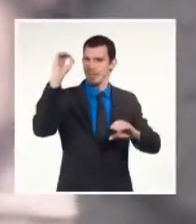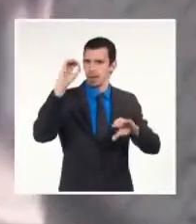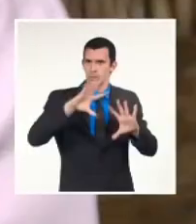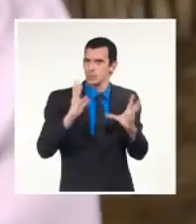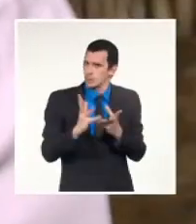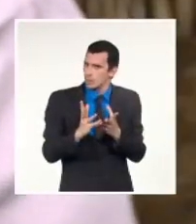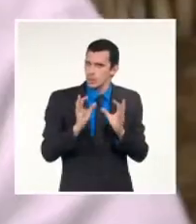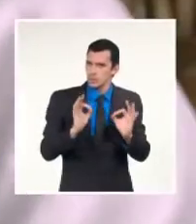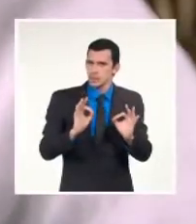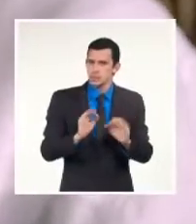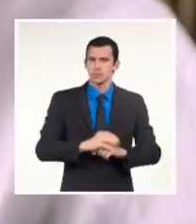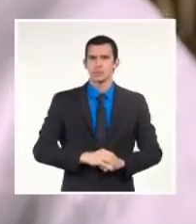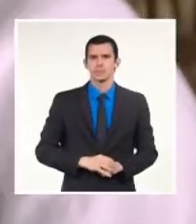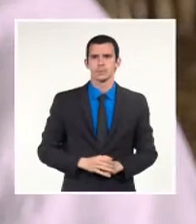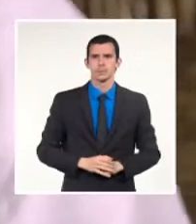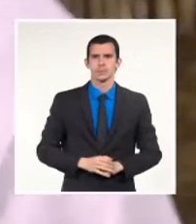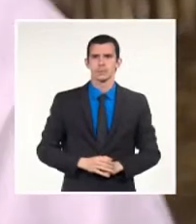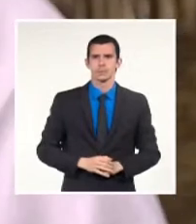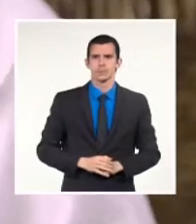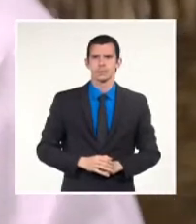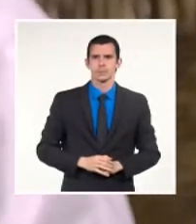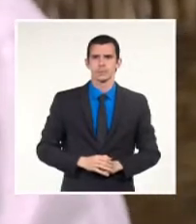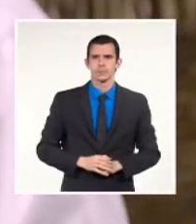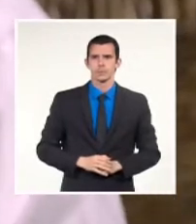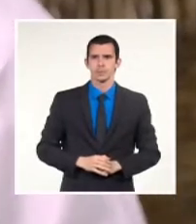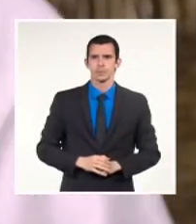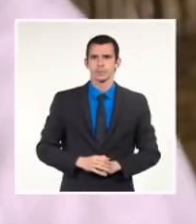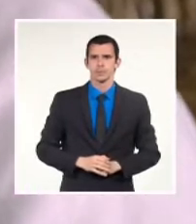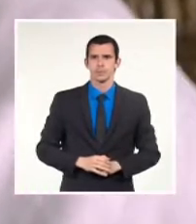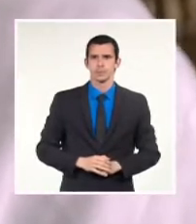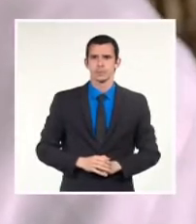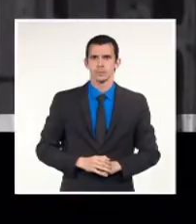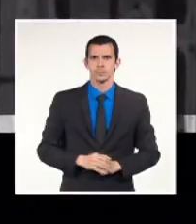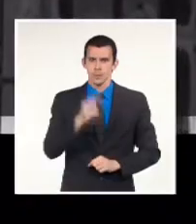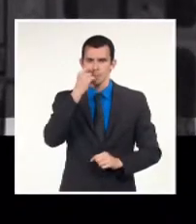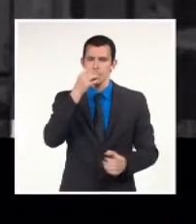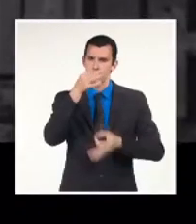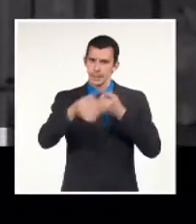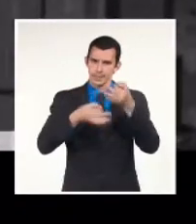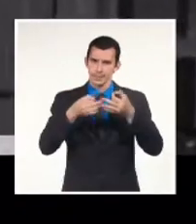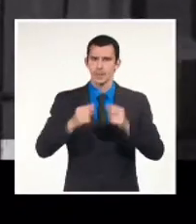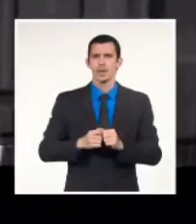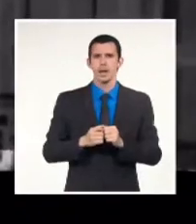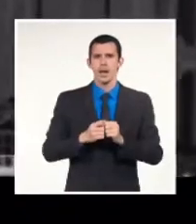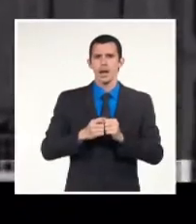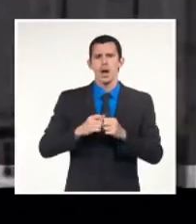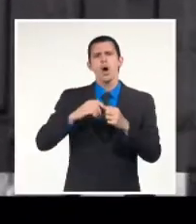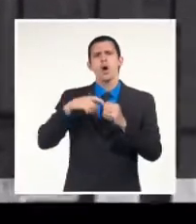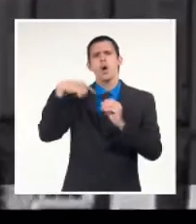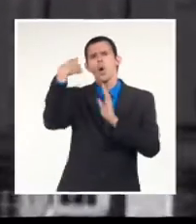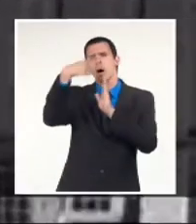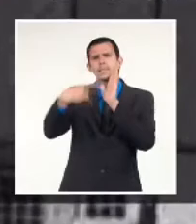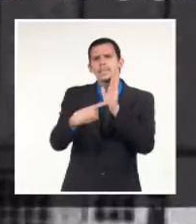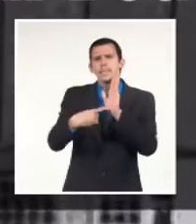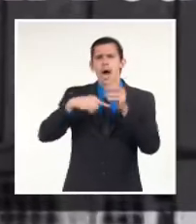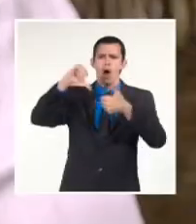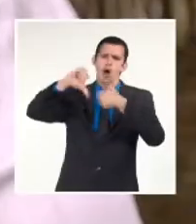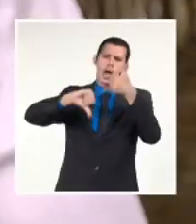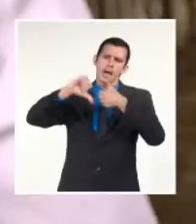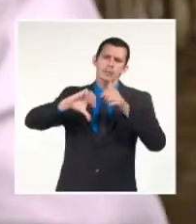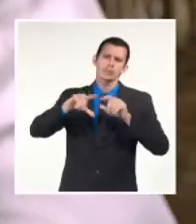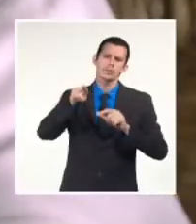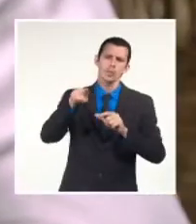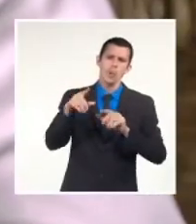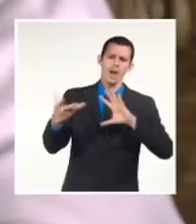Entonces me metí en unidades de control del programa Behavior Modification Program, que es un programa que es para amoldar tu